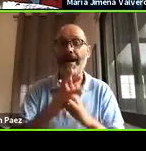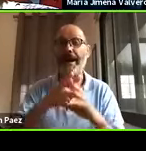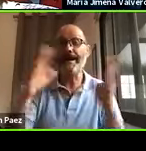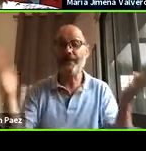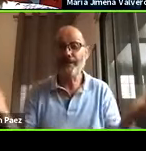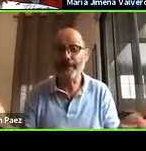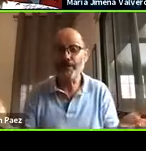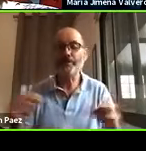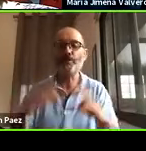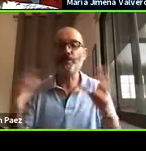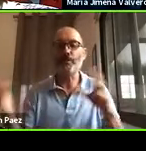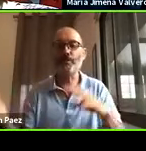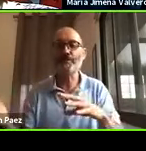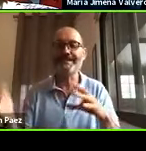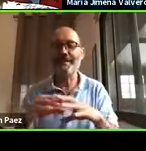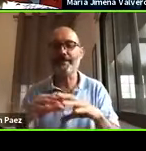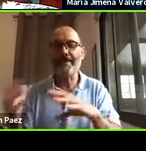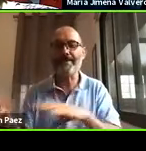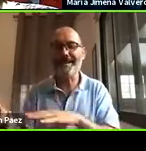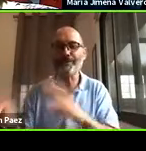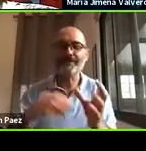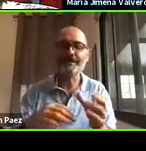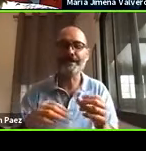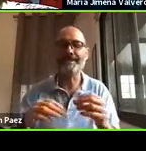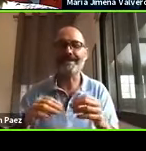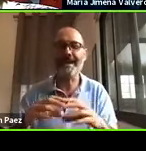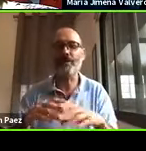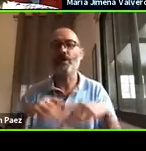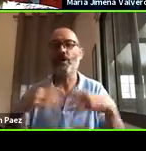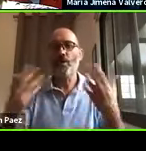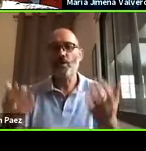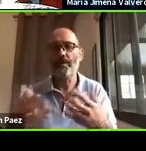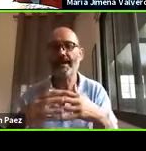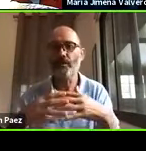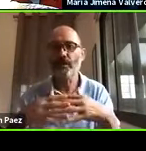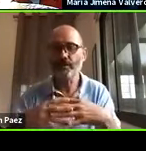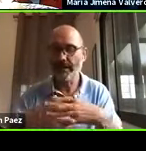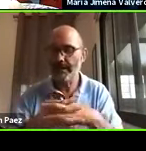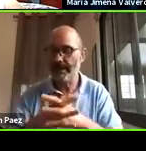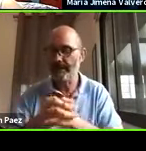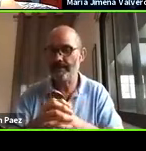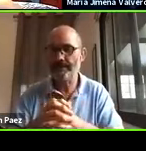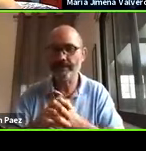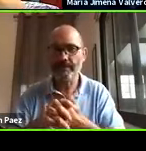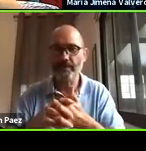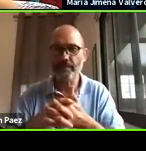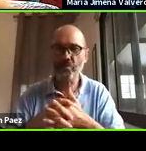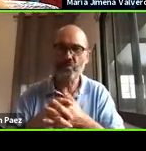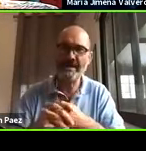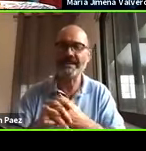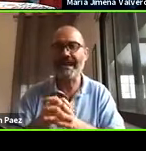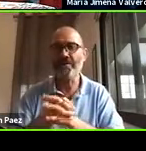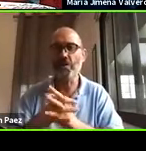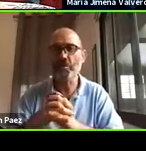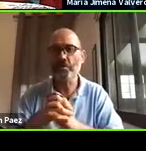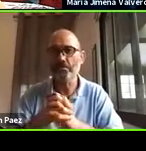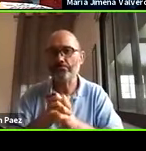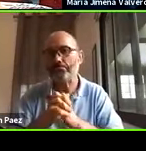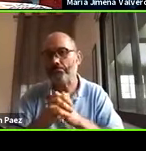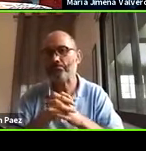abrimos al grupo es un grupo semi abierto su esposa michelle grado lo abrimos una vez al